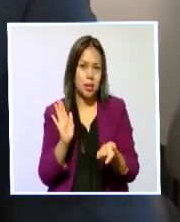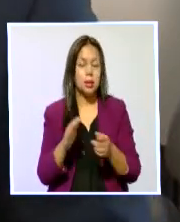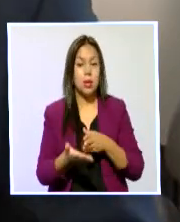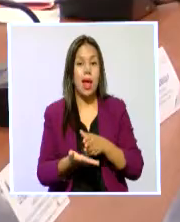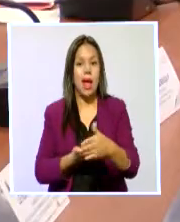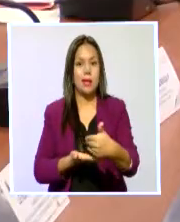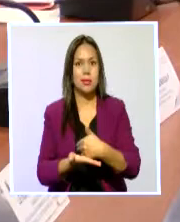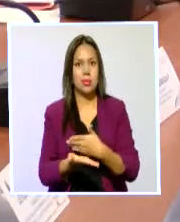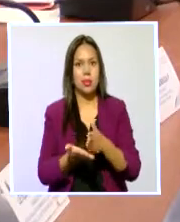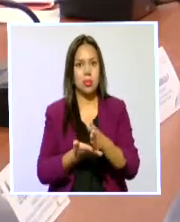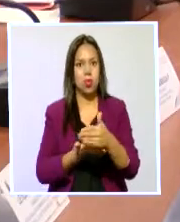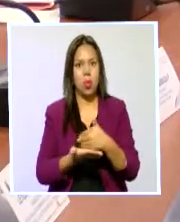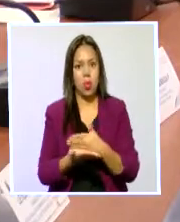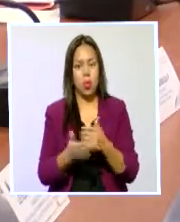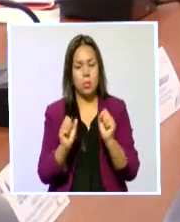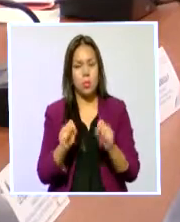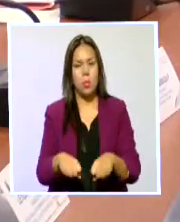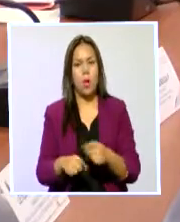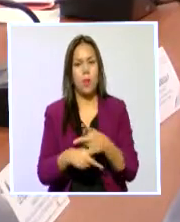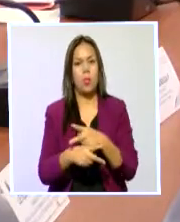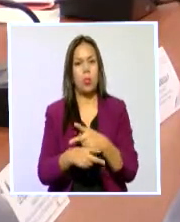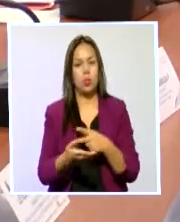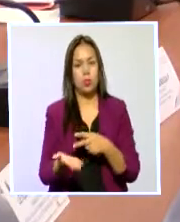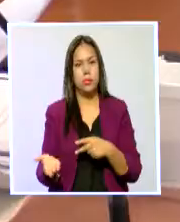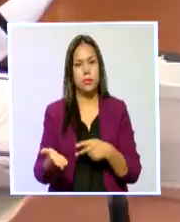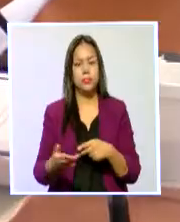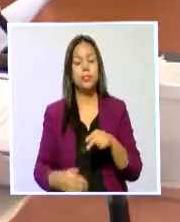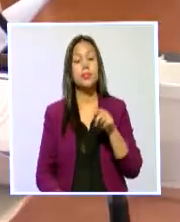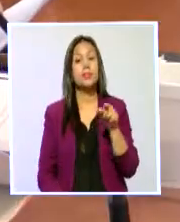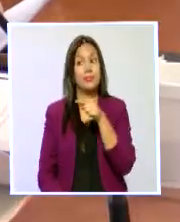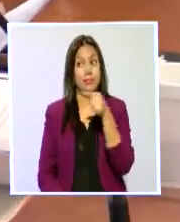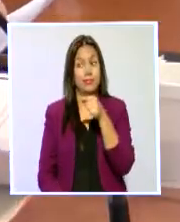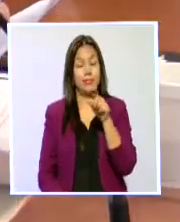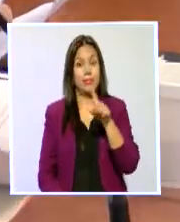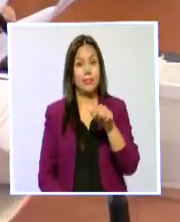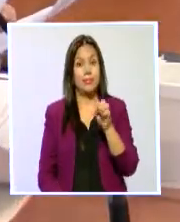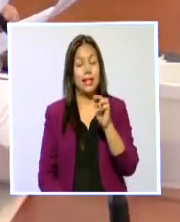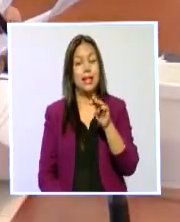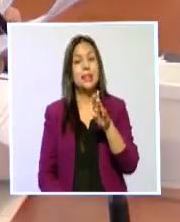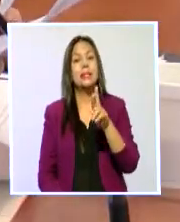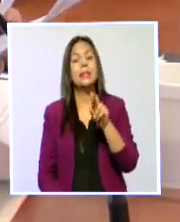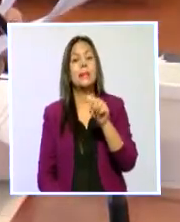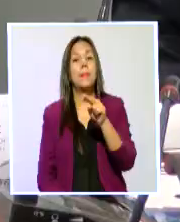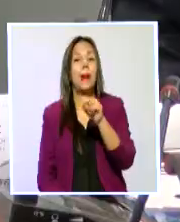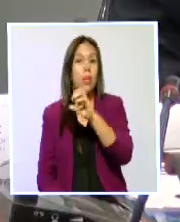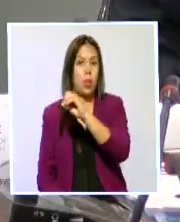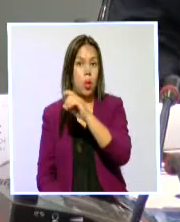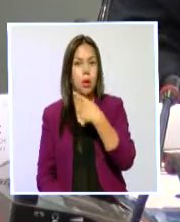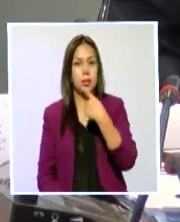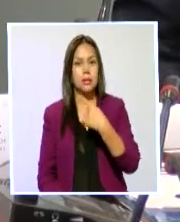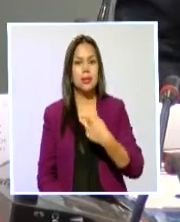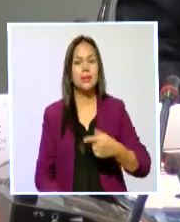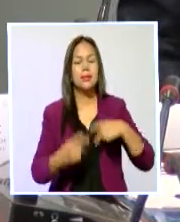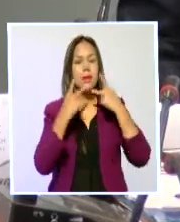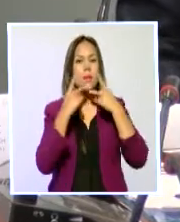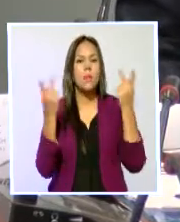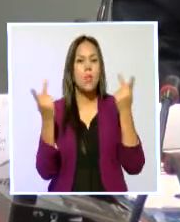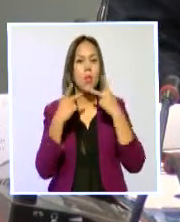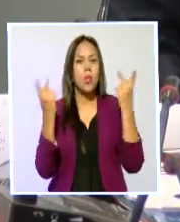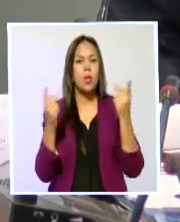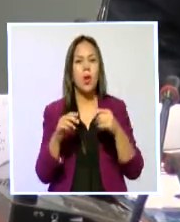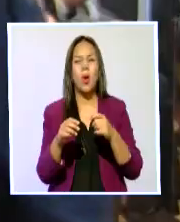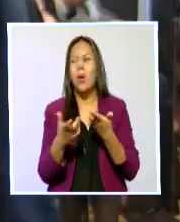al sector productivo. Por su parte, el asambleísta Ricardo Zambrano, quien preside dicha comisión, hizo público el descontento de las organizaciones de